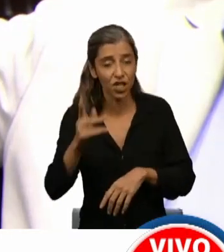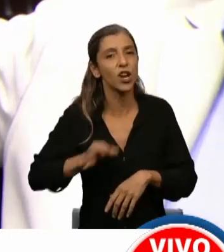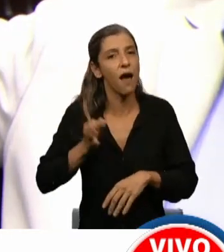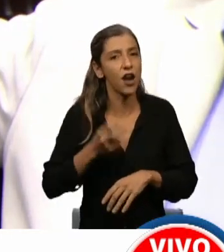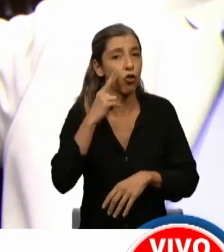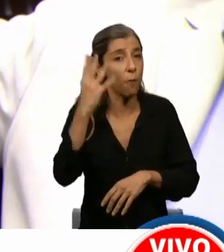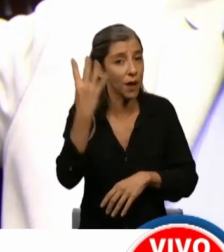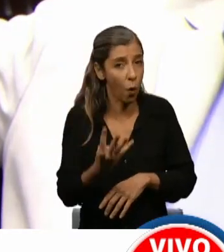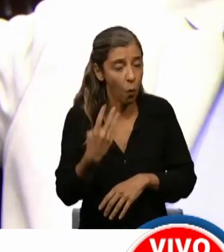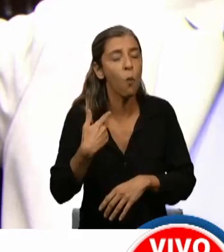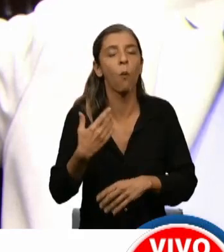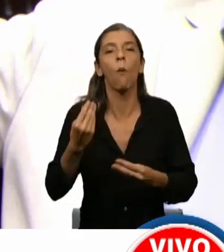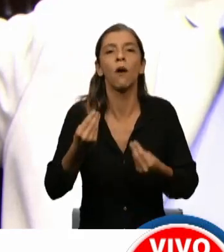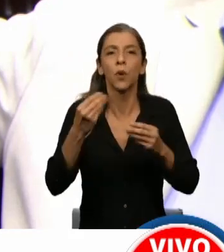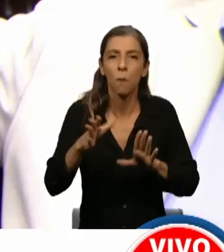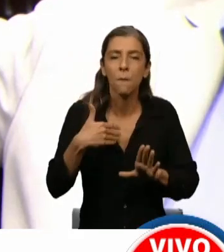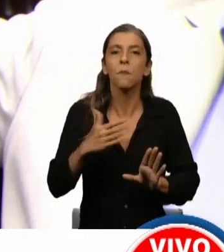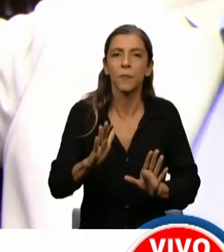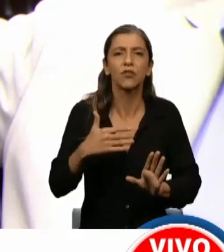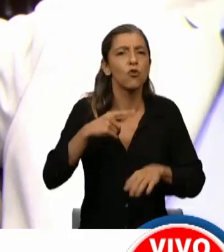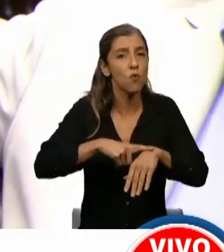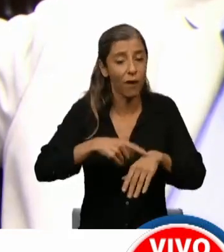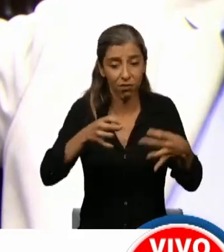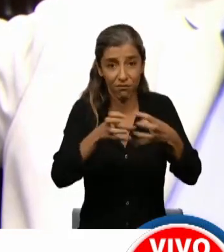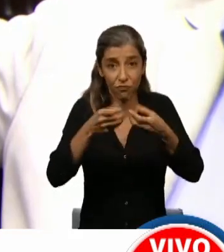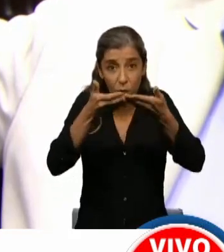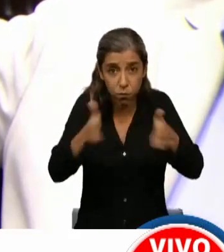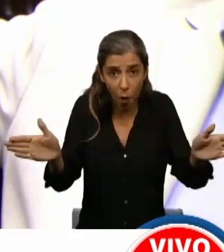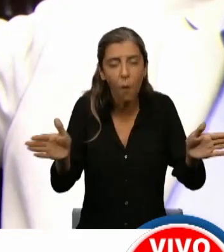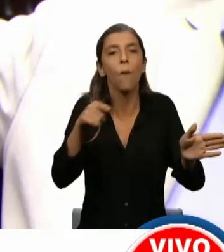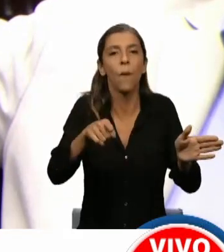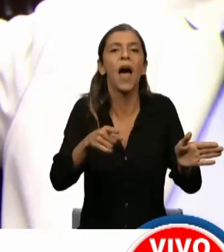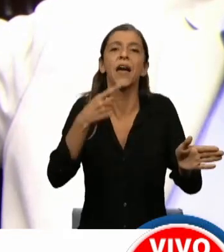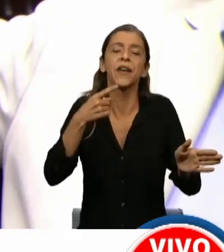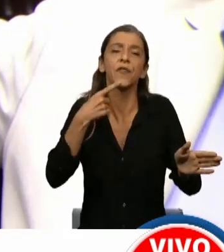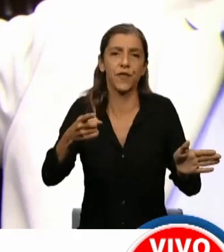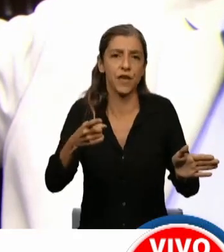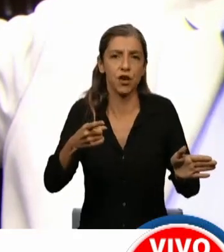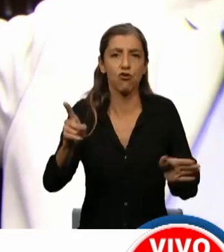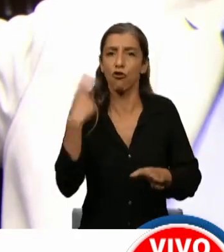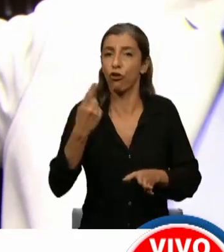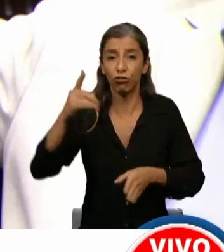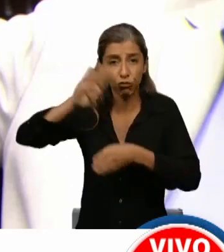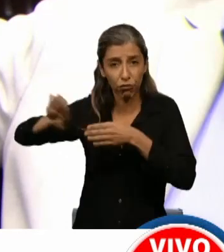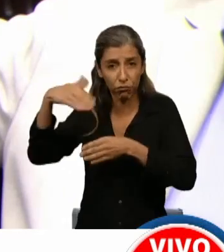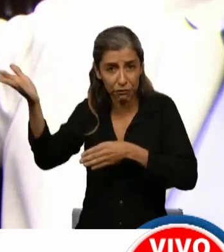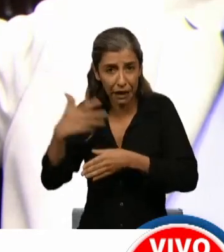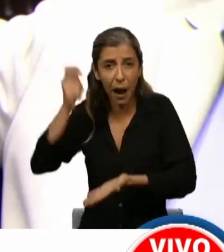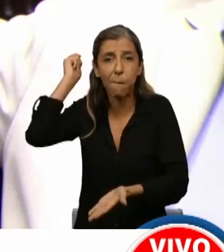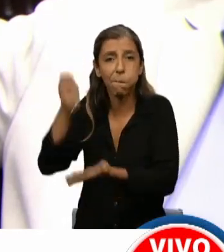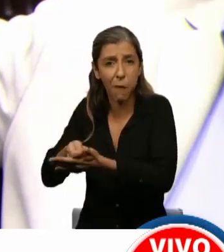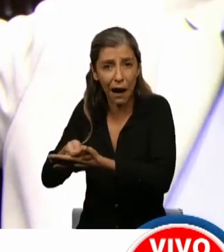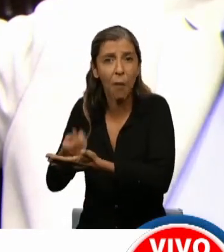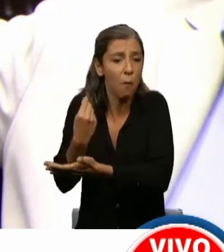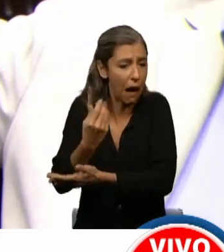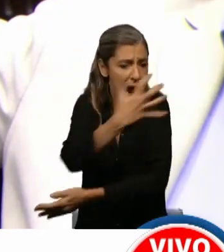2004, cuando decía en la apertura de sesiones: no pagaremos la deuda externa a costa del hambre y la